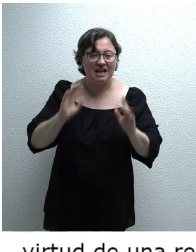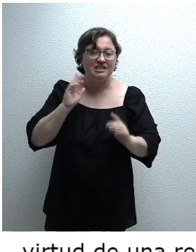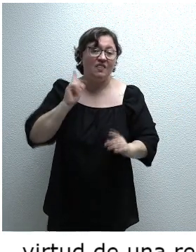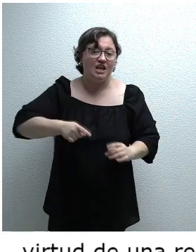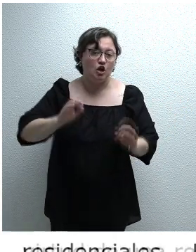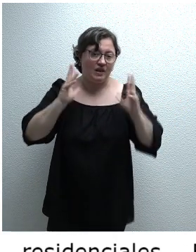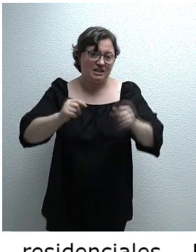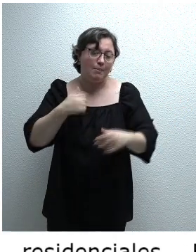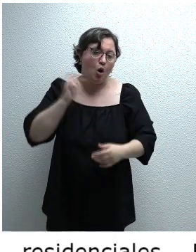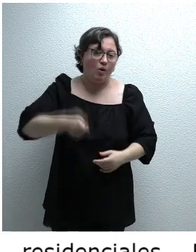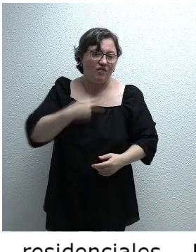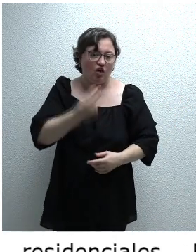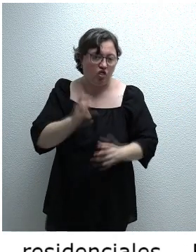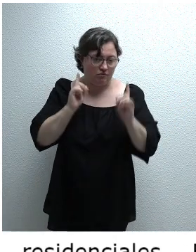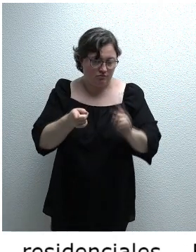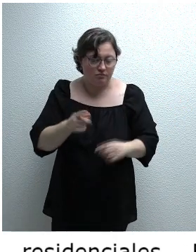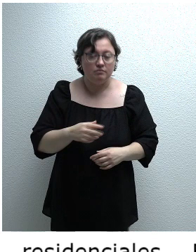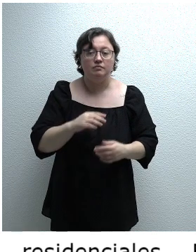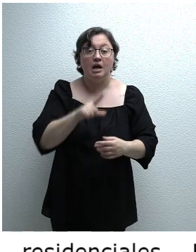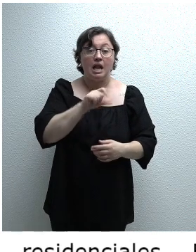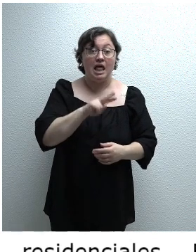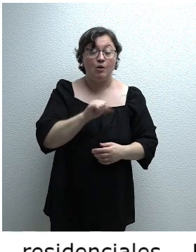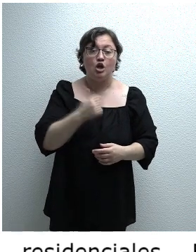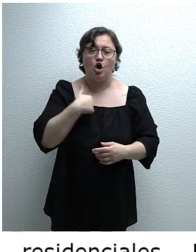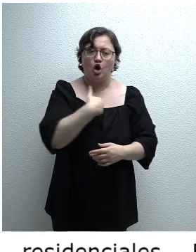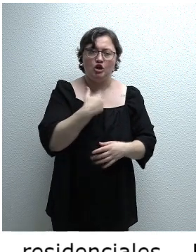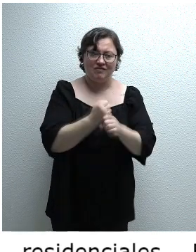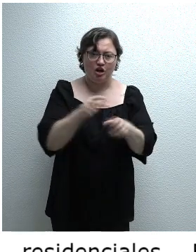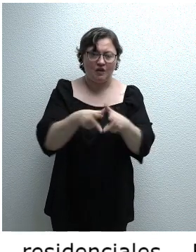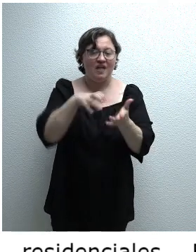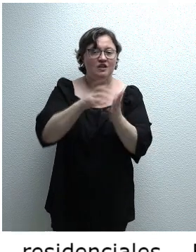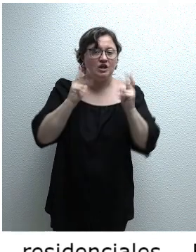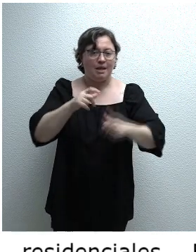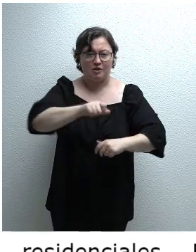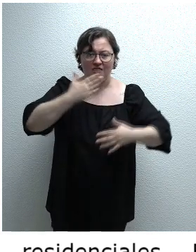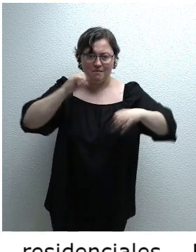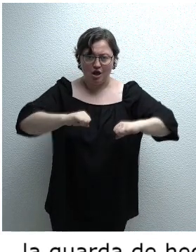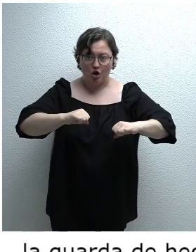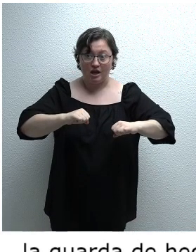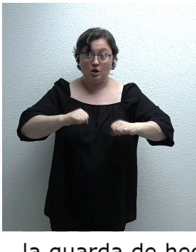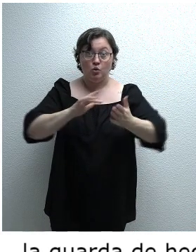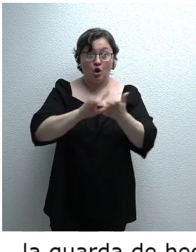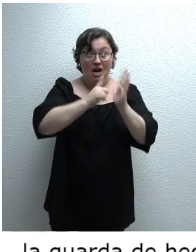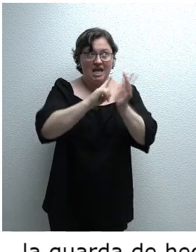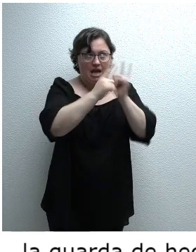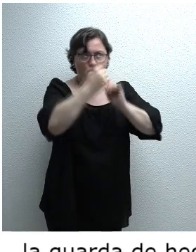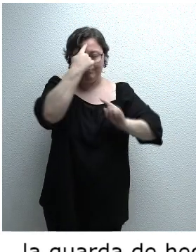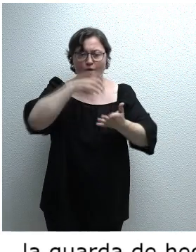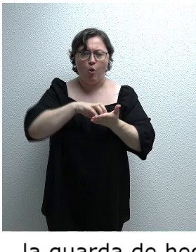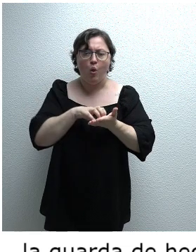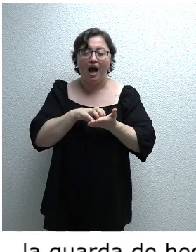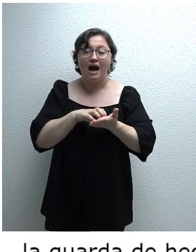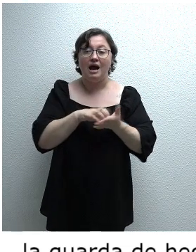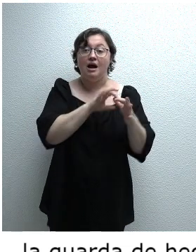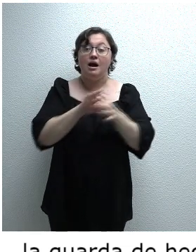con auto de reconocimiento. Laura Senra, soy trabajadora social en un centro residencial de personas mayores y tras este cambio me surgen algunas dudas